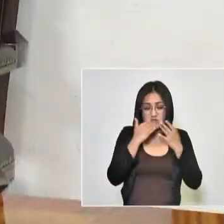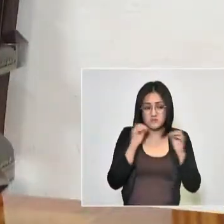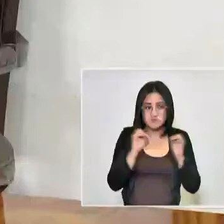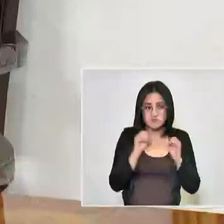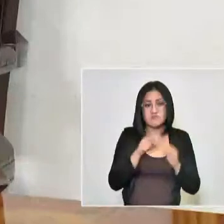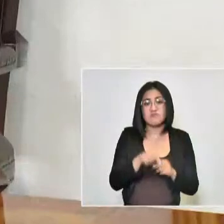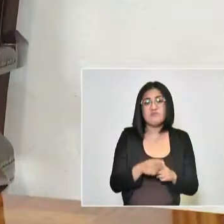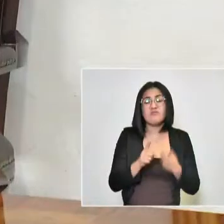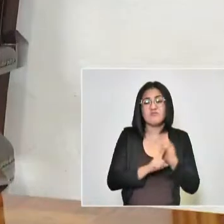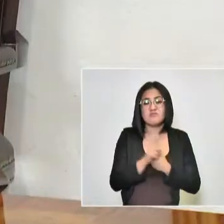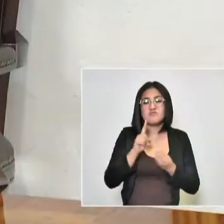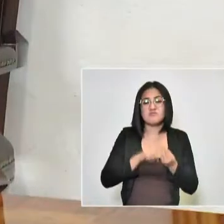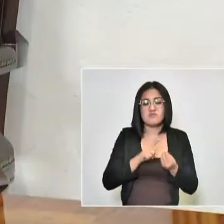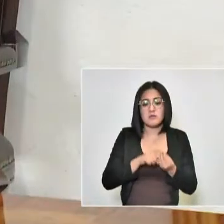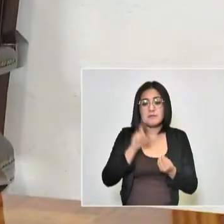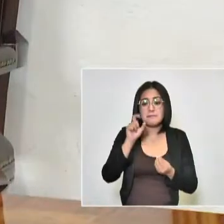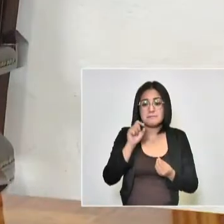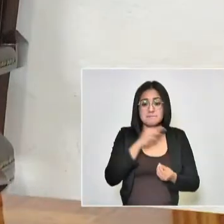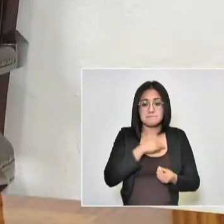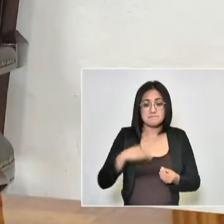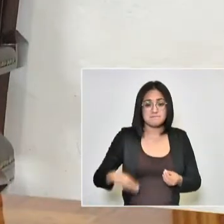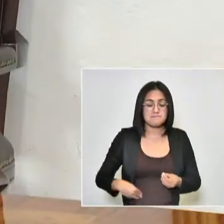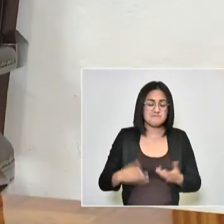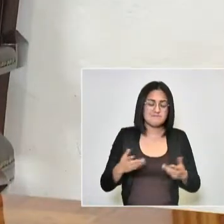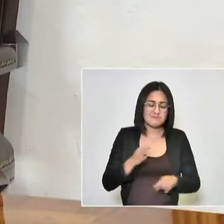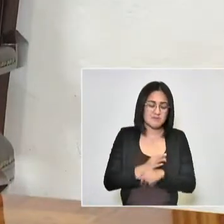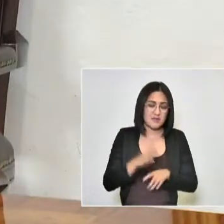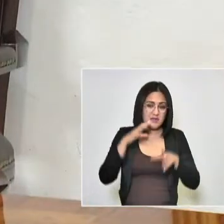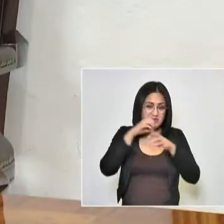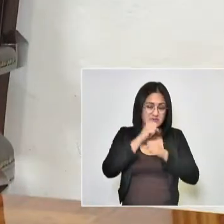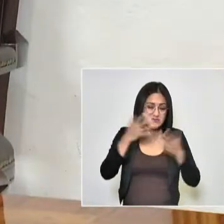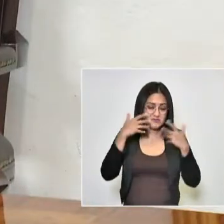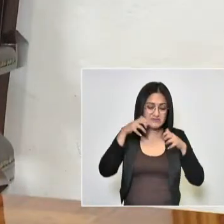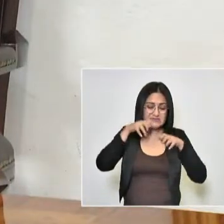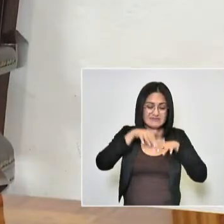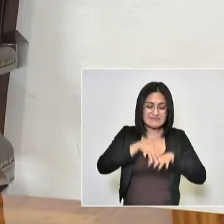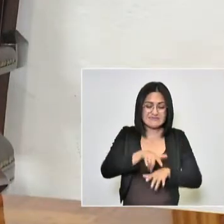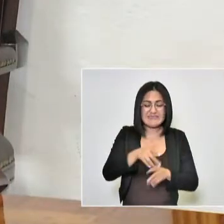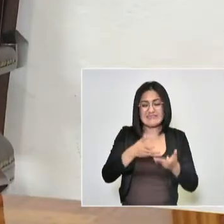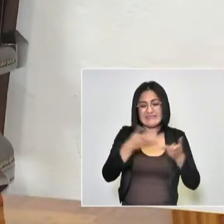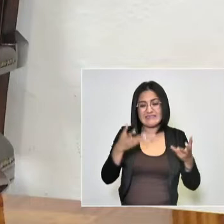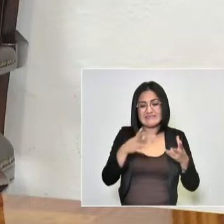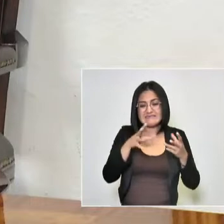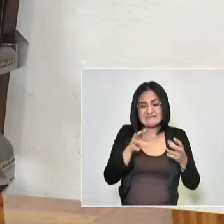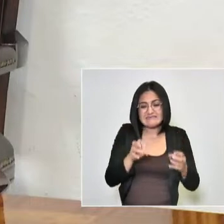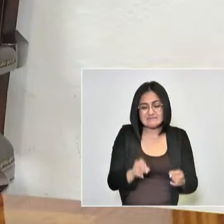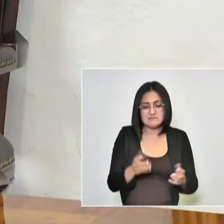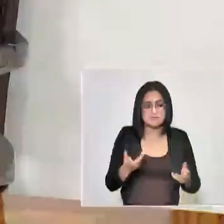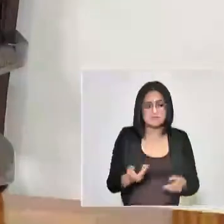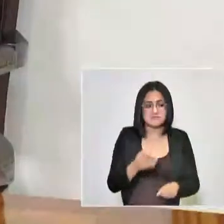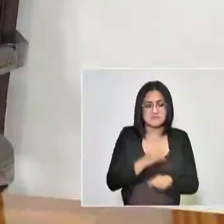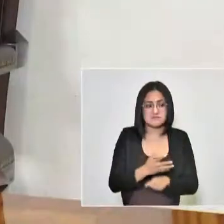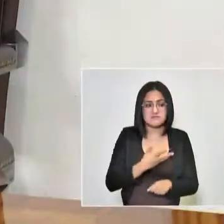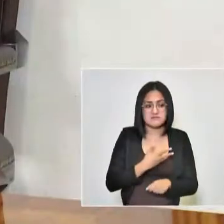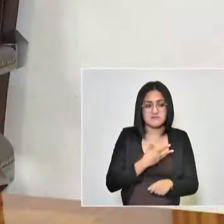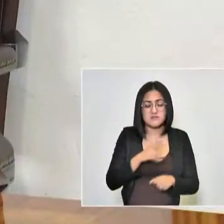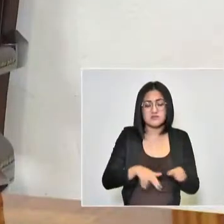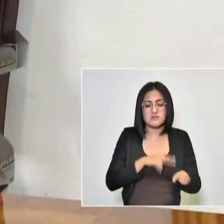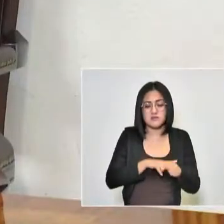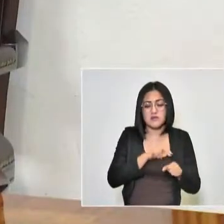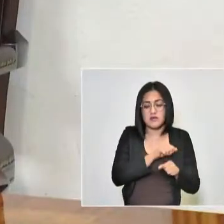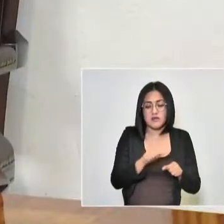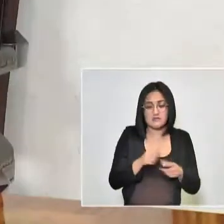afectando 20 municipios en este momento. Estos 20 municipios tienen sequías de anormal a